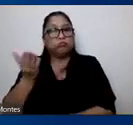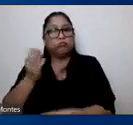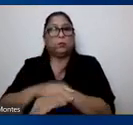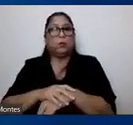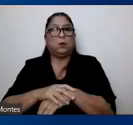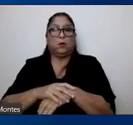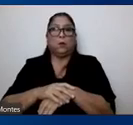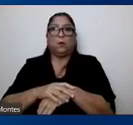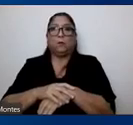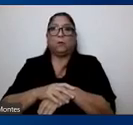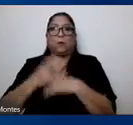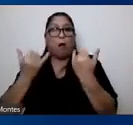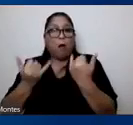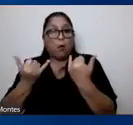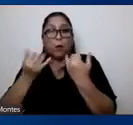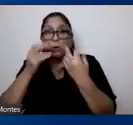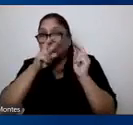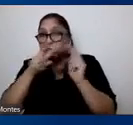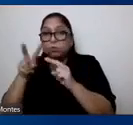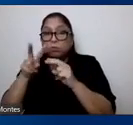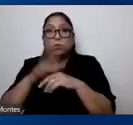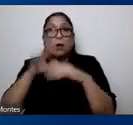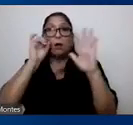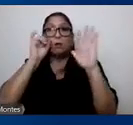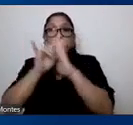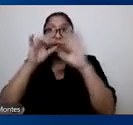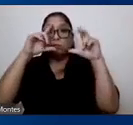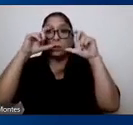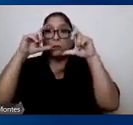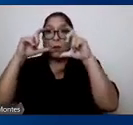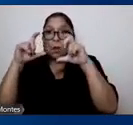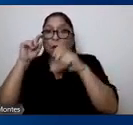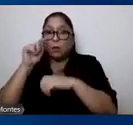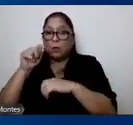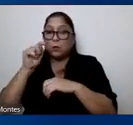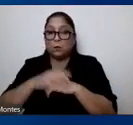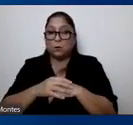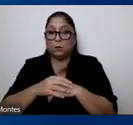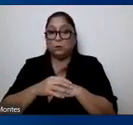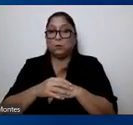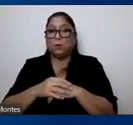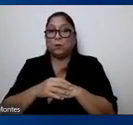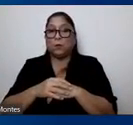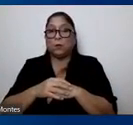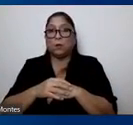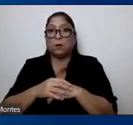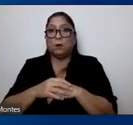a ver imágenes como